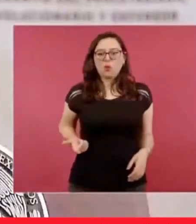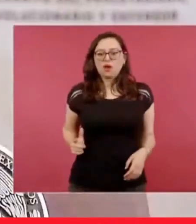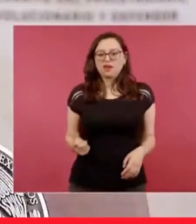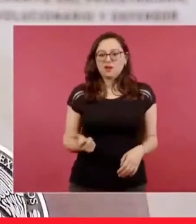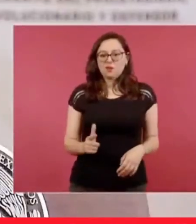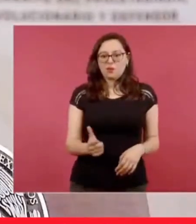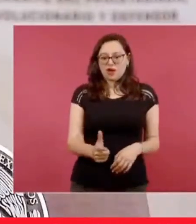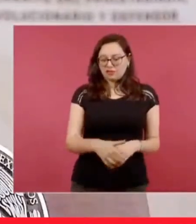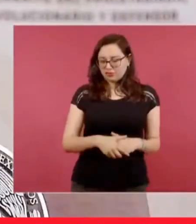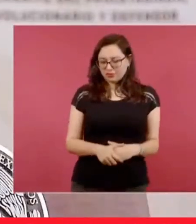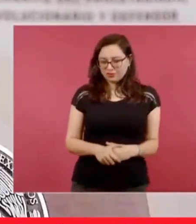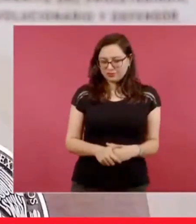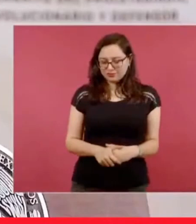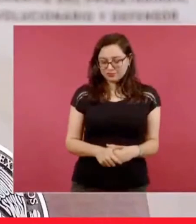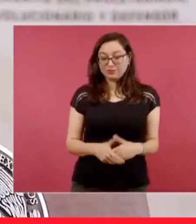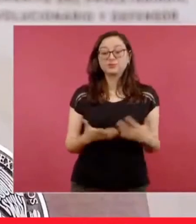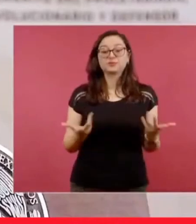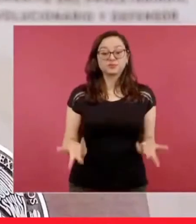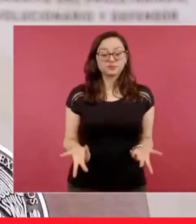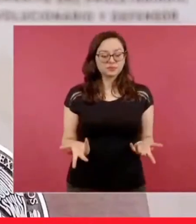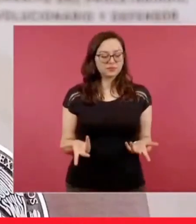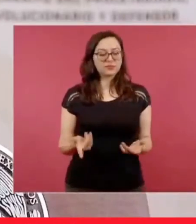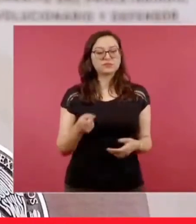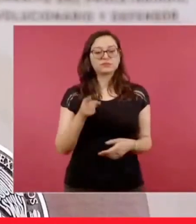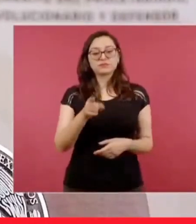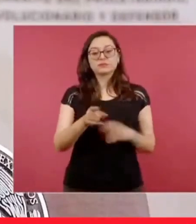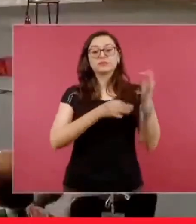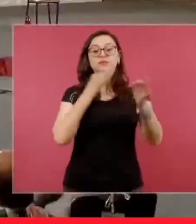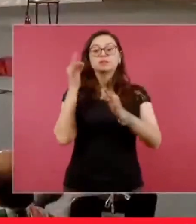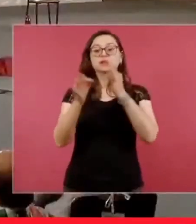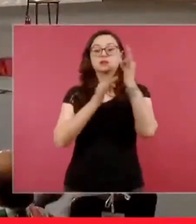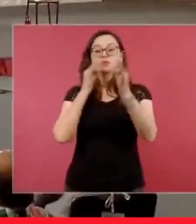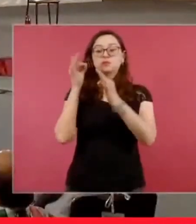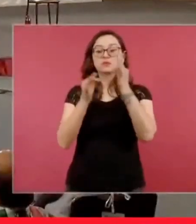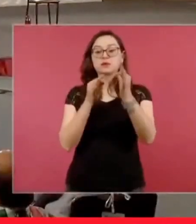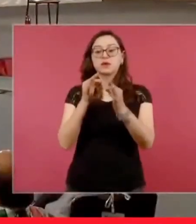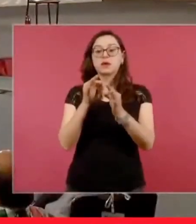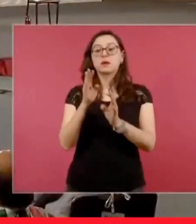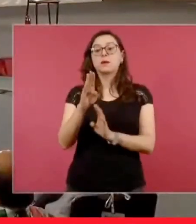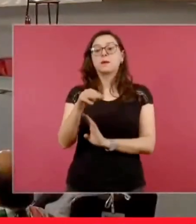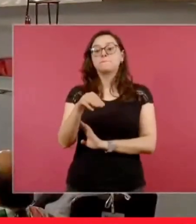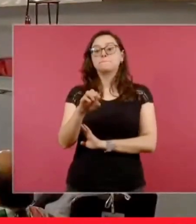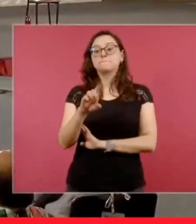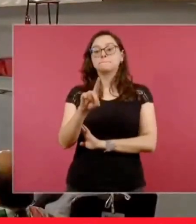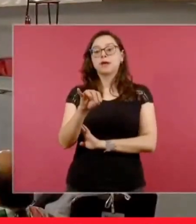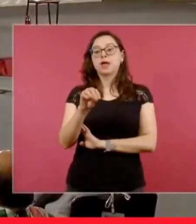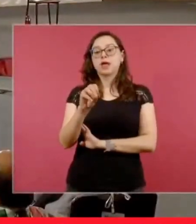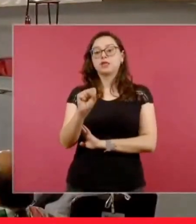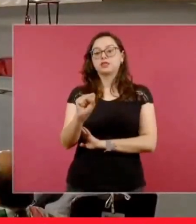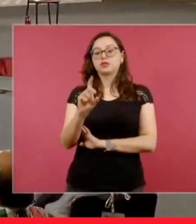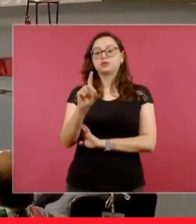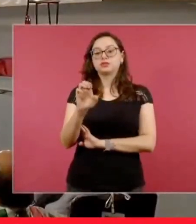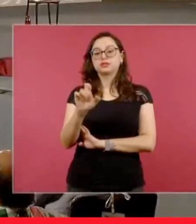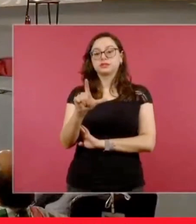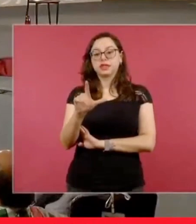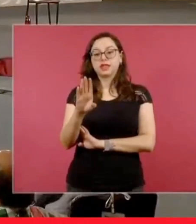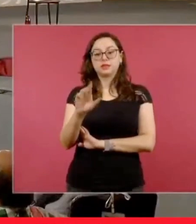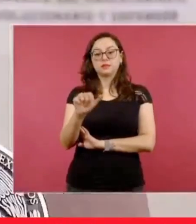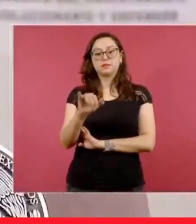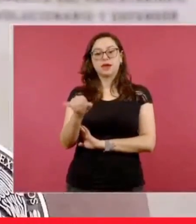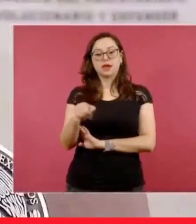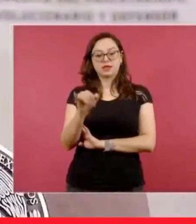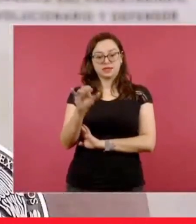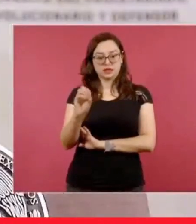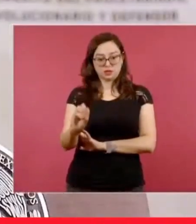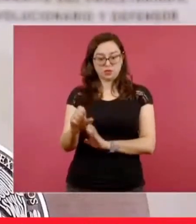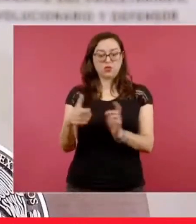La empresa con la que se relaciona todo esto se llama Publicidad Medios del Bajío, o sea, ADCB, que es operadora de Grupo Radar, además, que